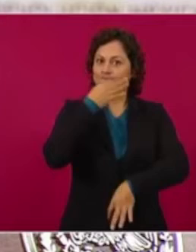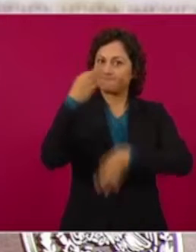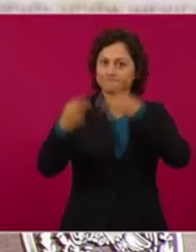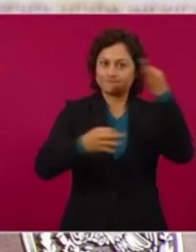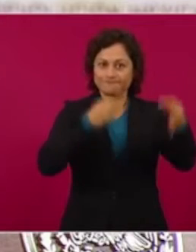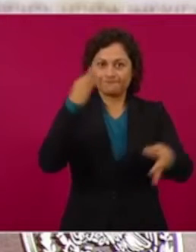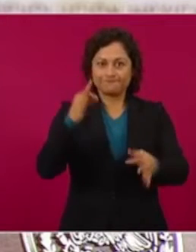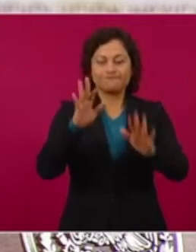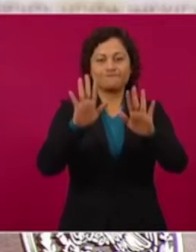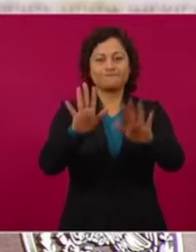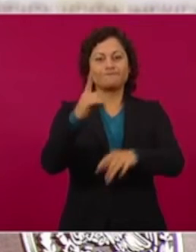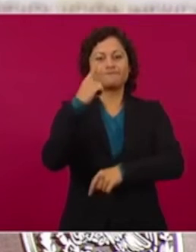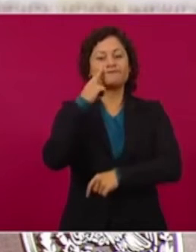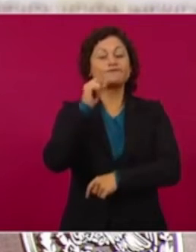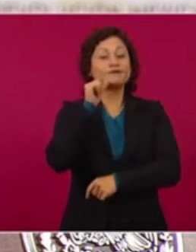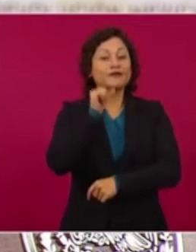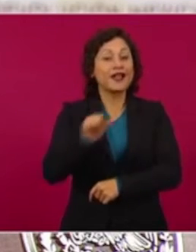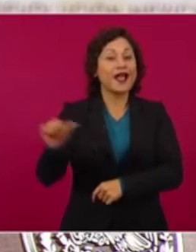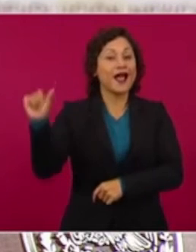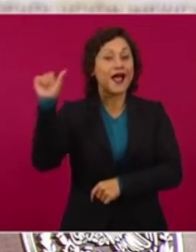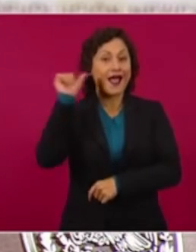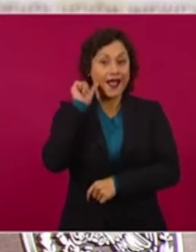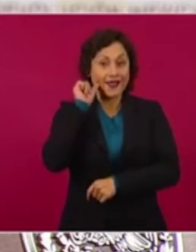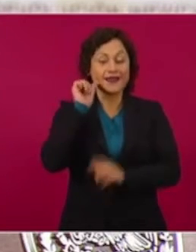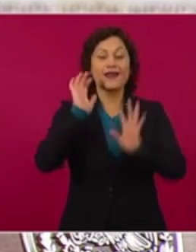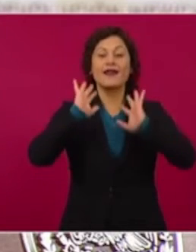ya ayer se pagó